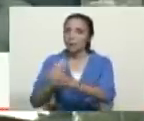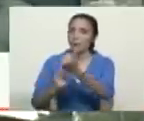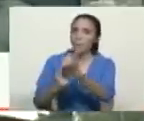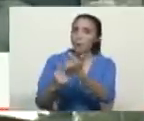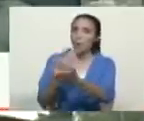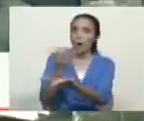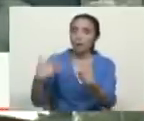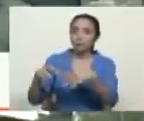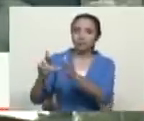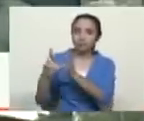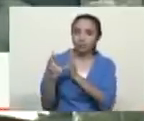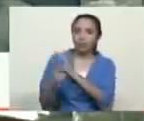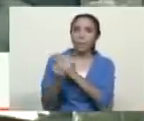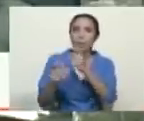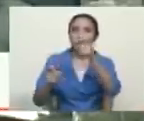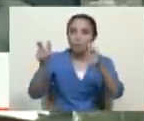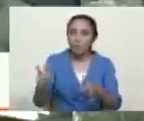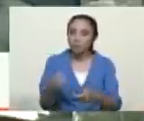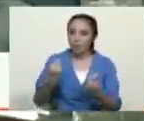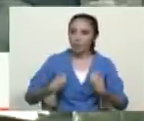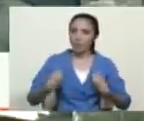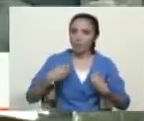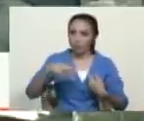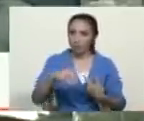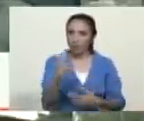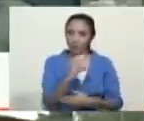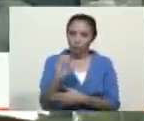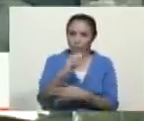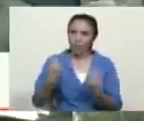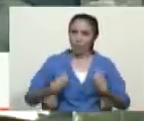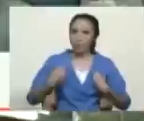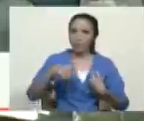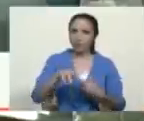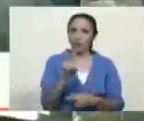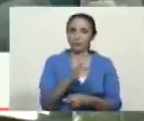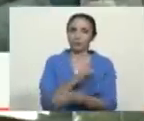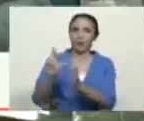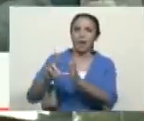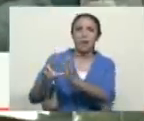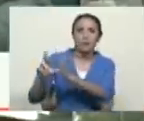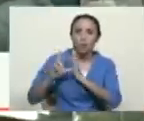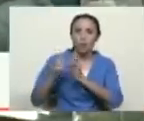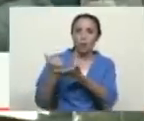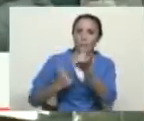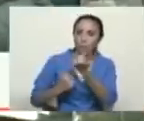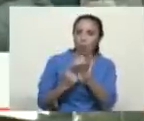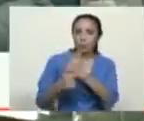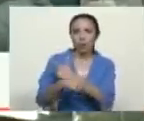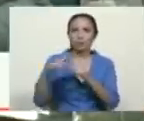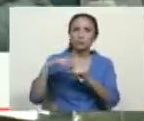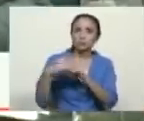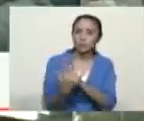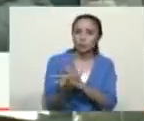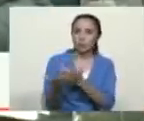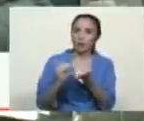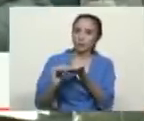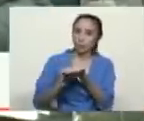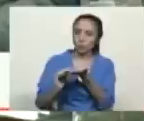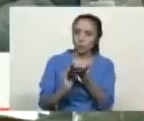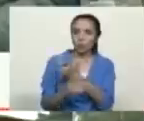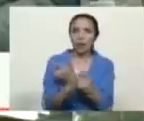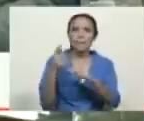que todavía, muchos de ellos todavía viven en Venezuela. Se está tratando de aplicar una solución militar a